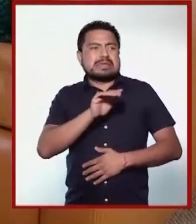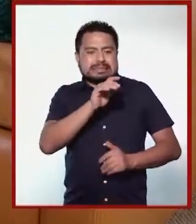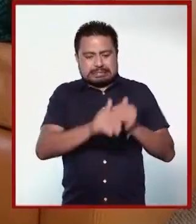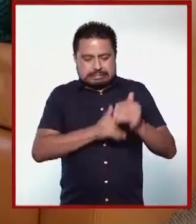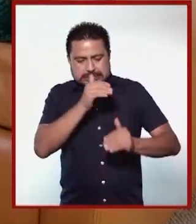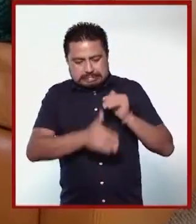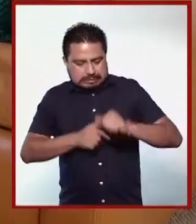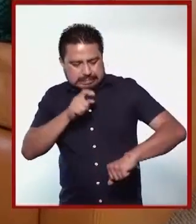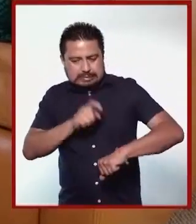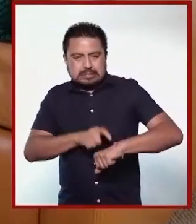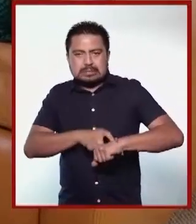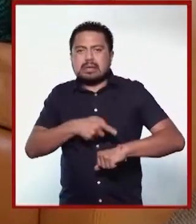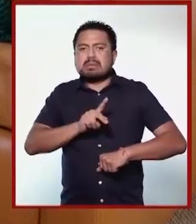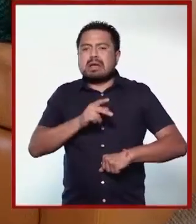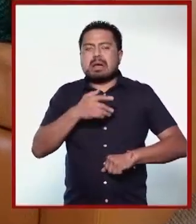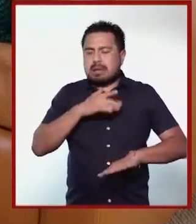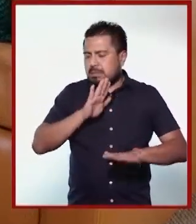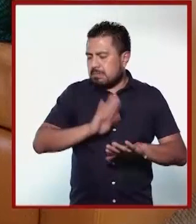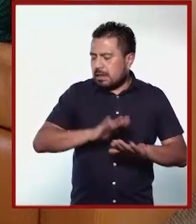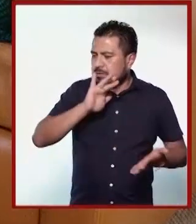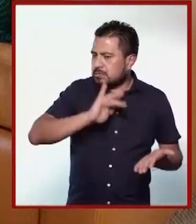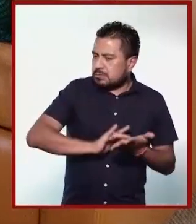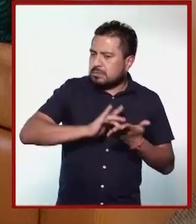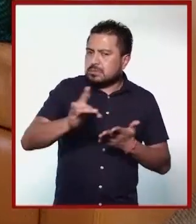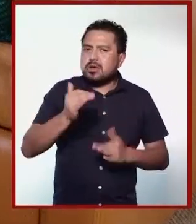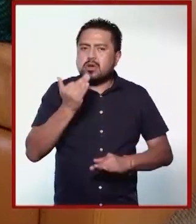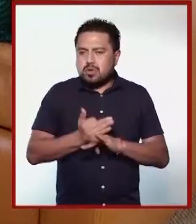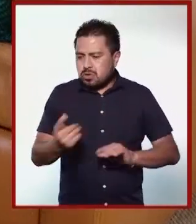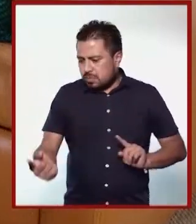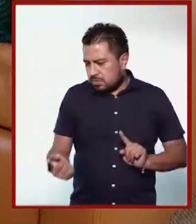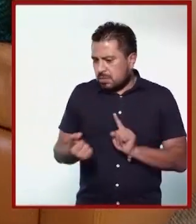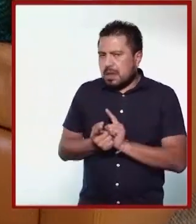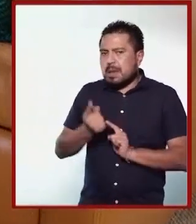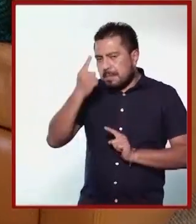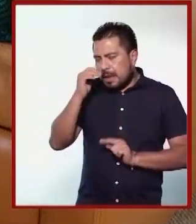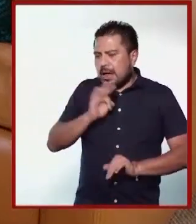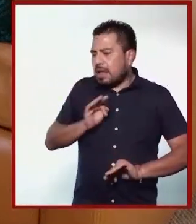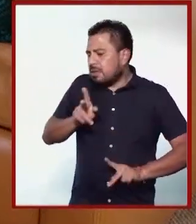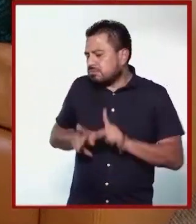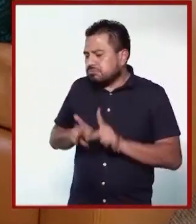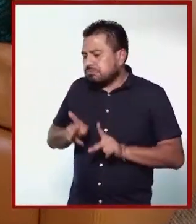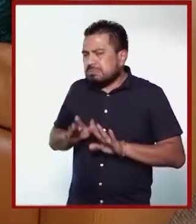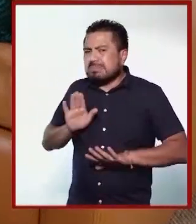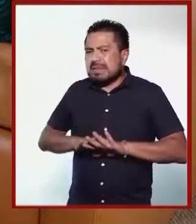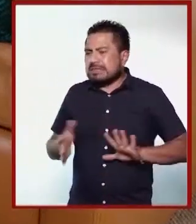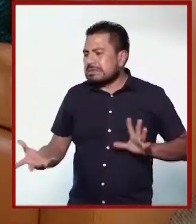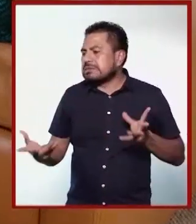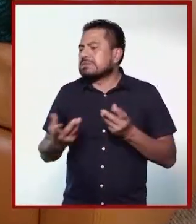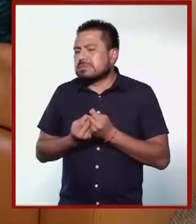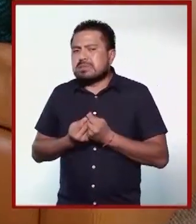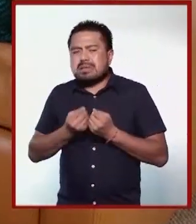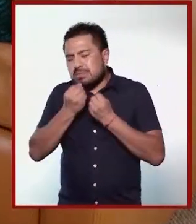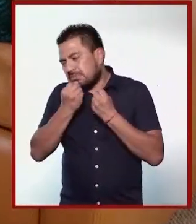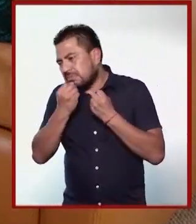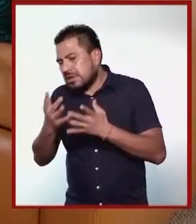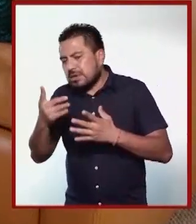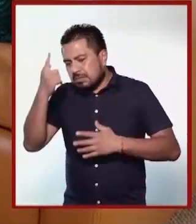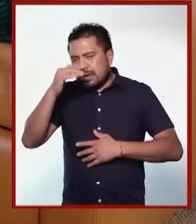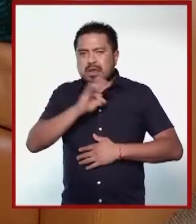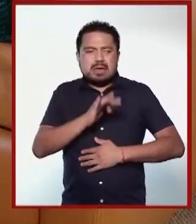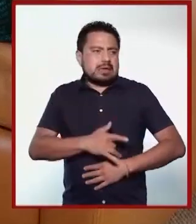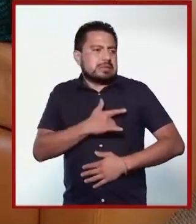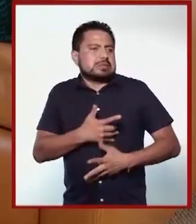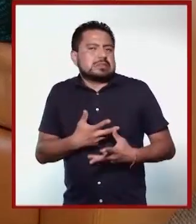el tiempo, pero estamos súper agradecidos de haberte tenido aquí para tener esta plática tan enriquecedora y tan bonita para inspirar